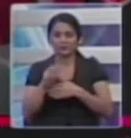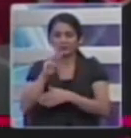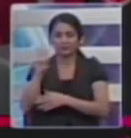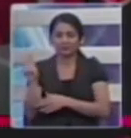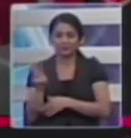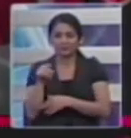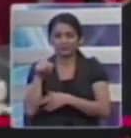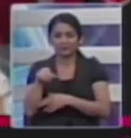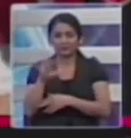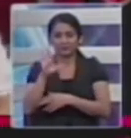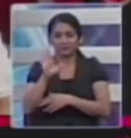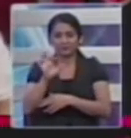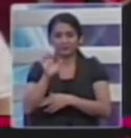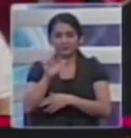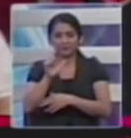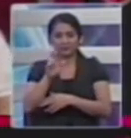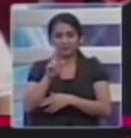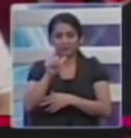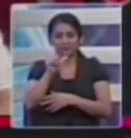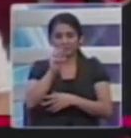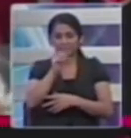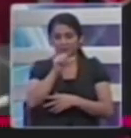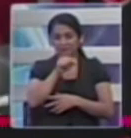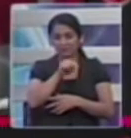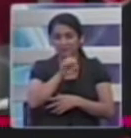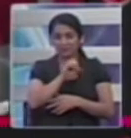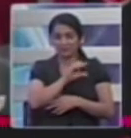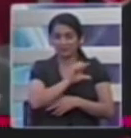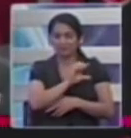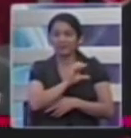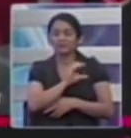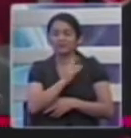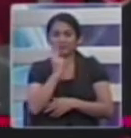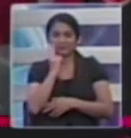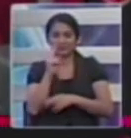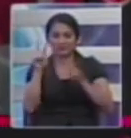es www.telerama.es. Ahora está totalmente renovada y la